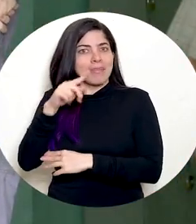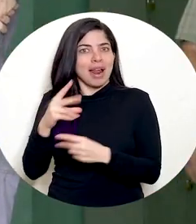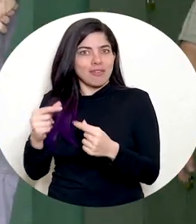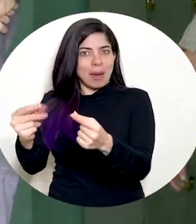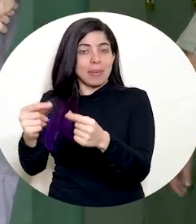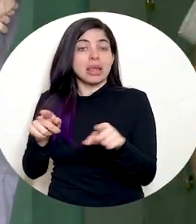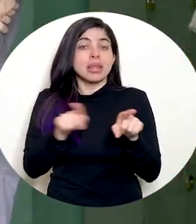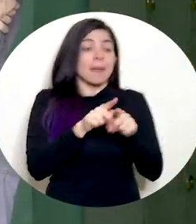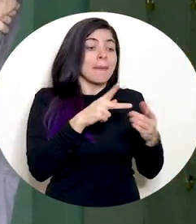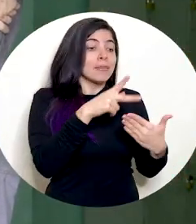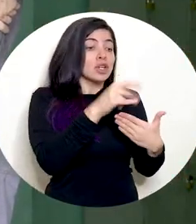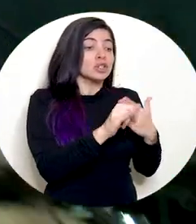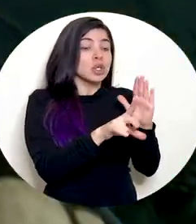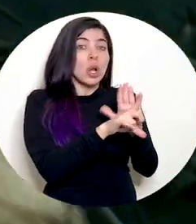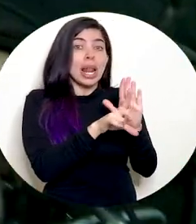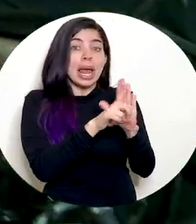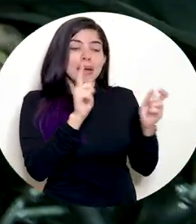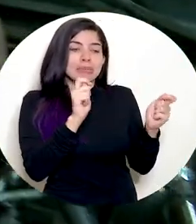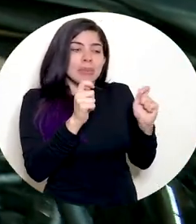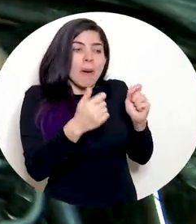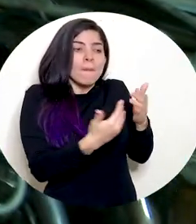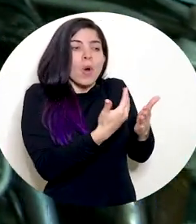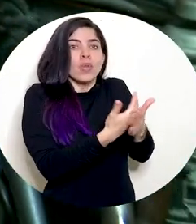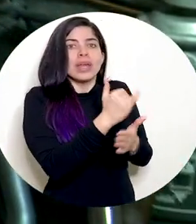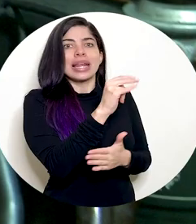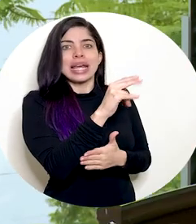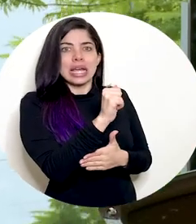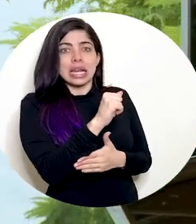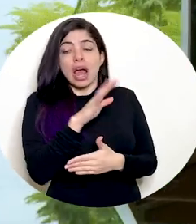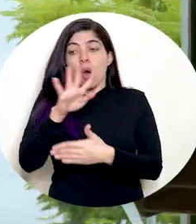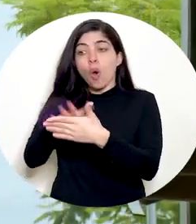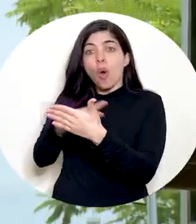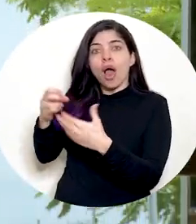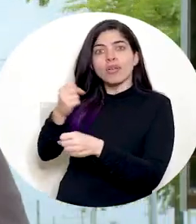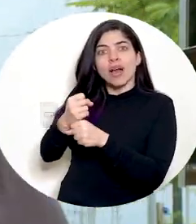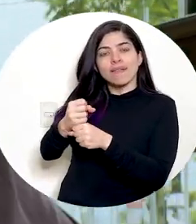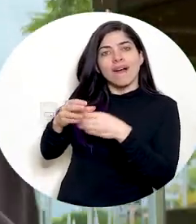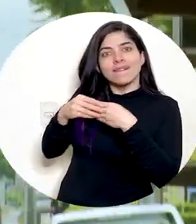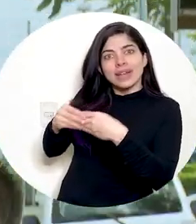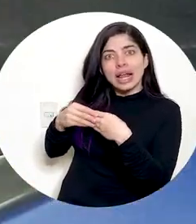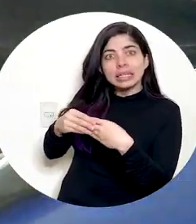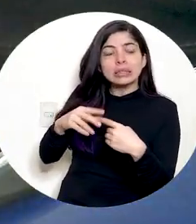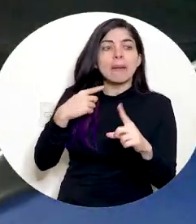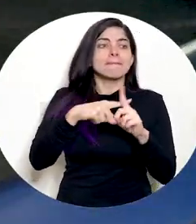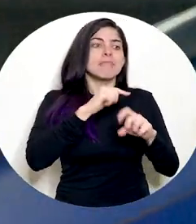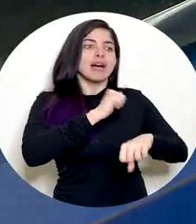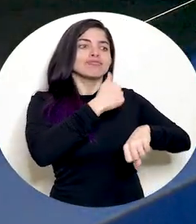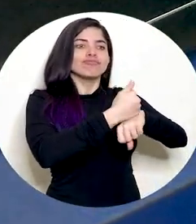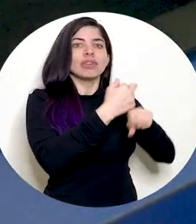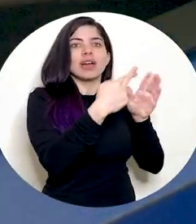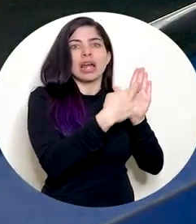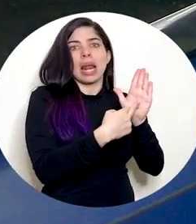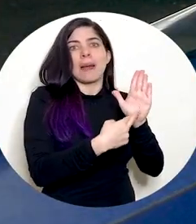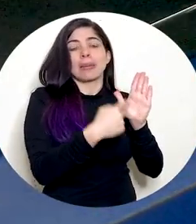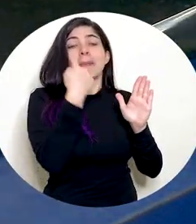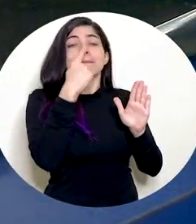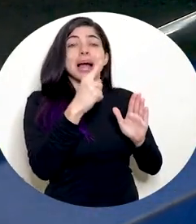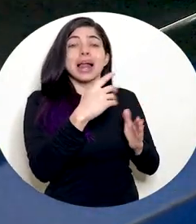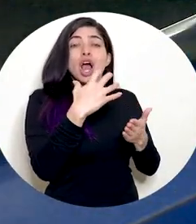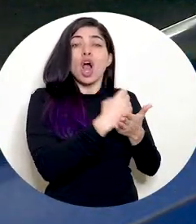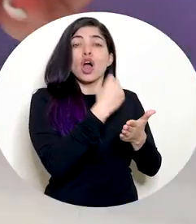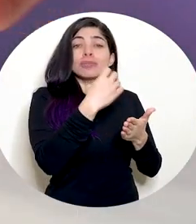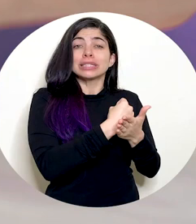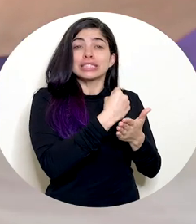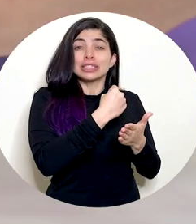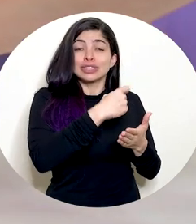Además, promovemos los proyectos de ley de modernización del INAH, jornadas laborales flexibles y reglamentación para poner un tope